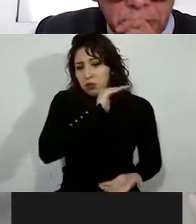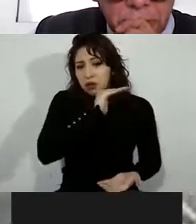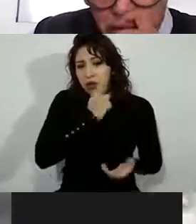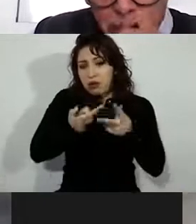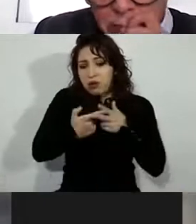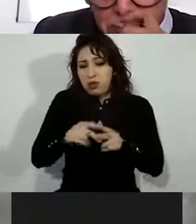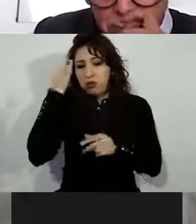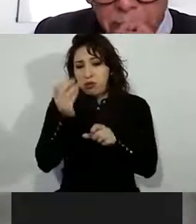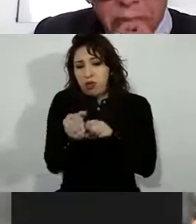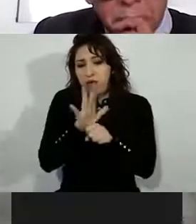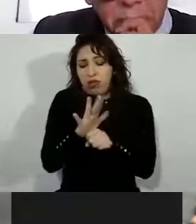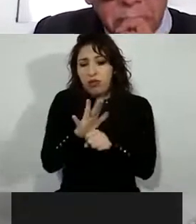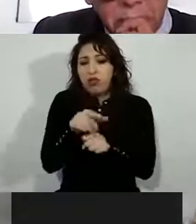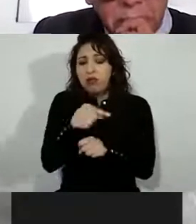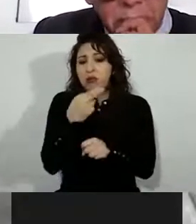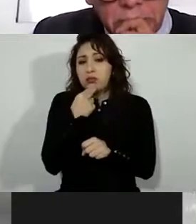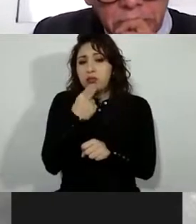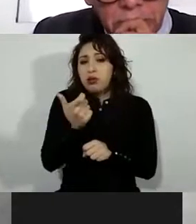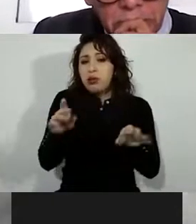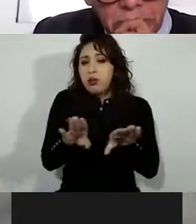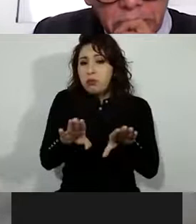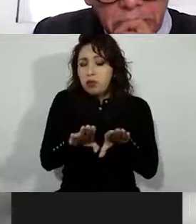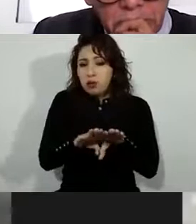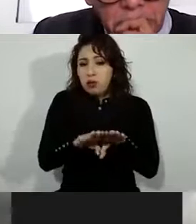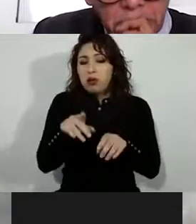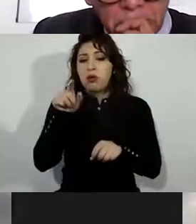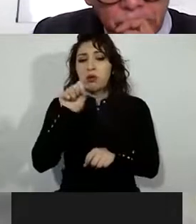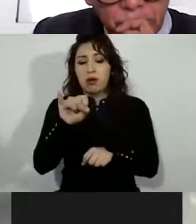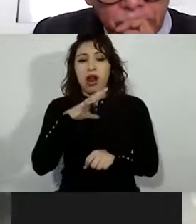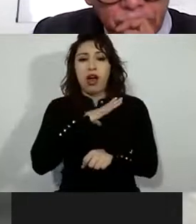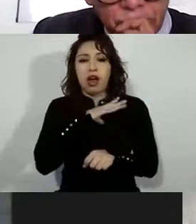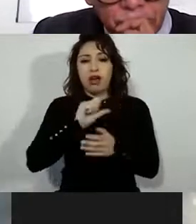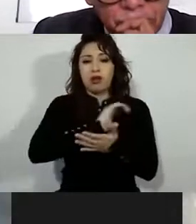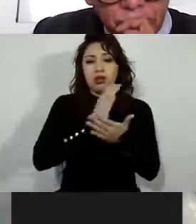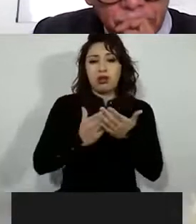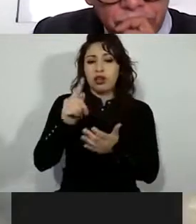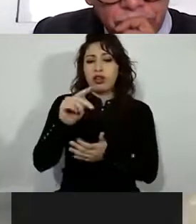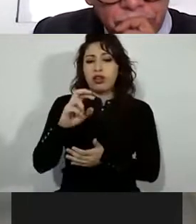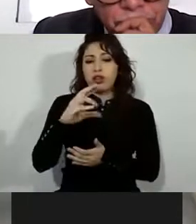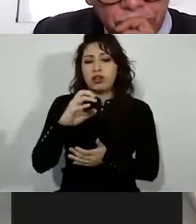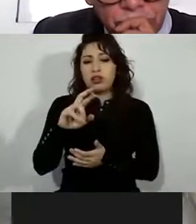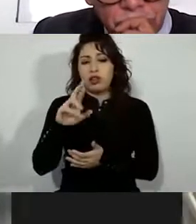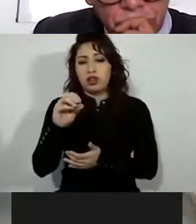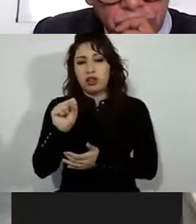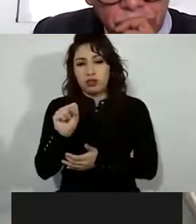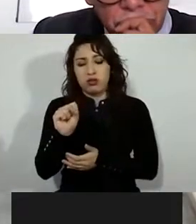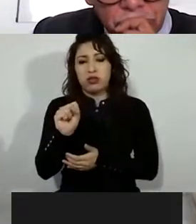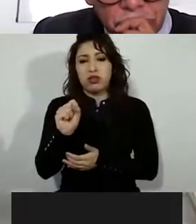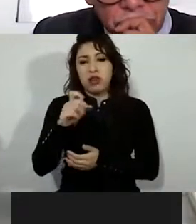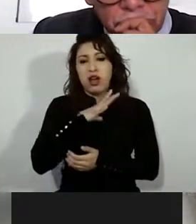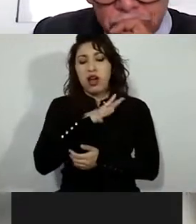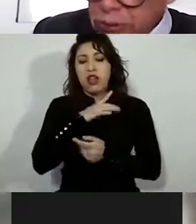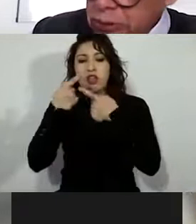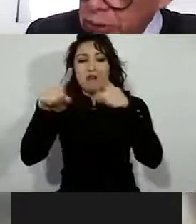pandemia. También existen los contratos con terceros que abastecen las necesidades esenciales en sus diferentes